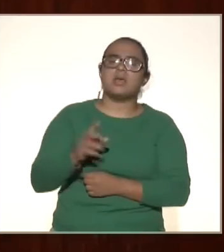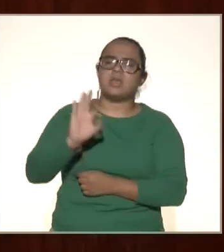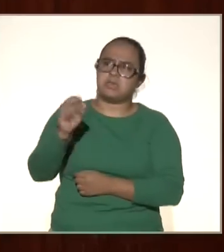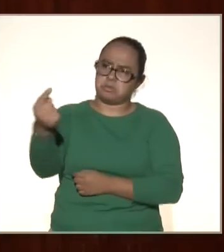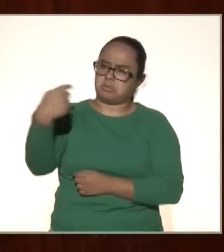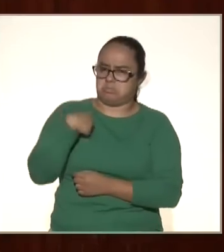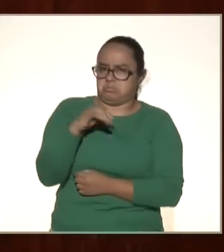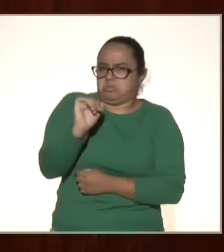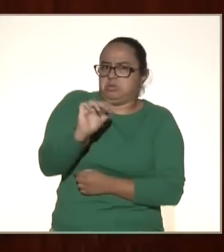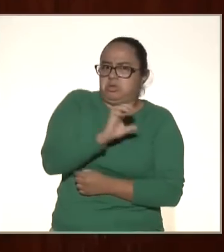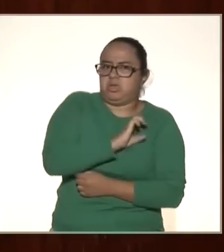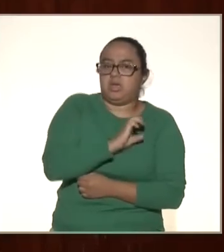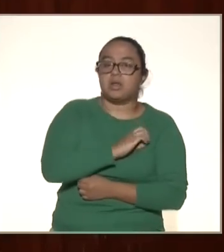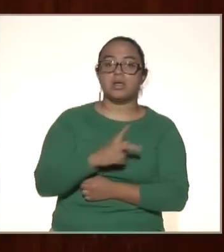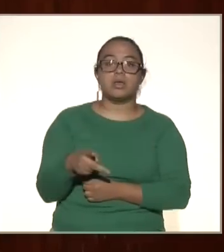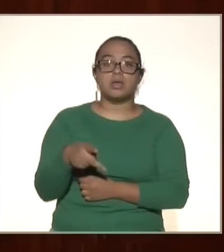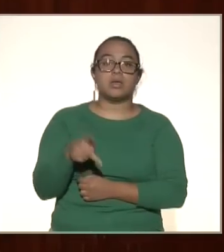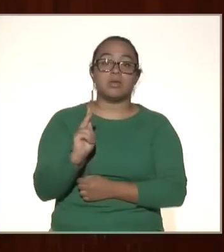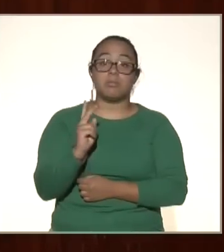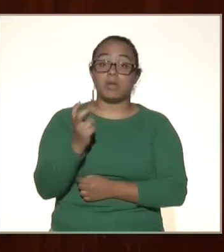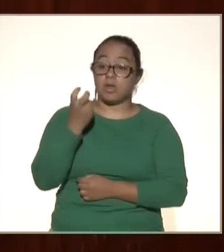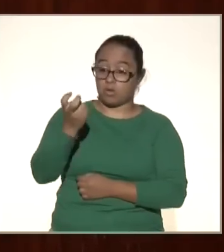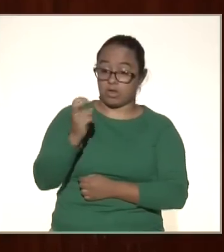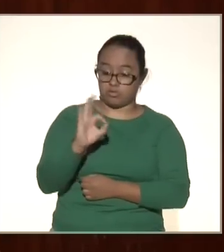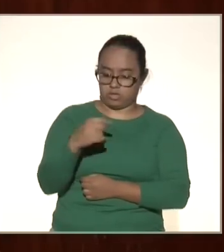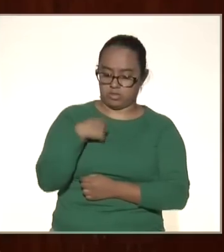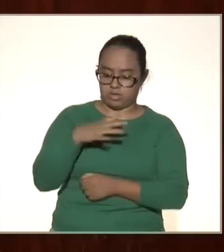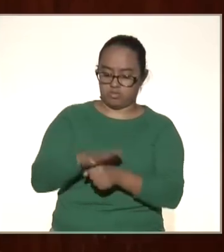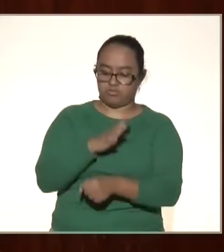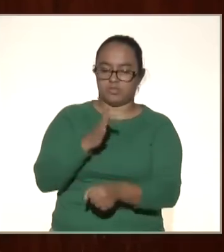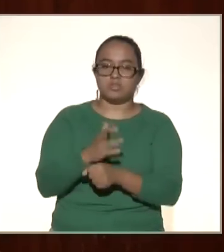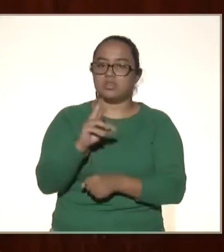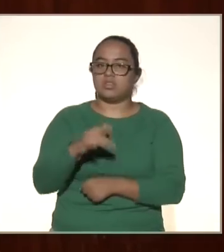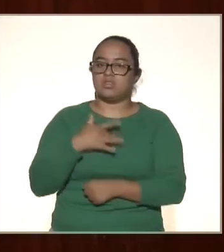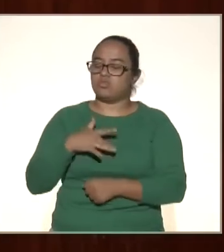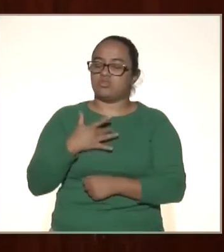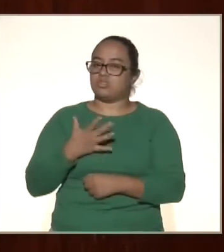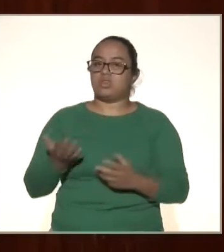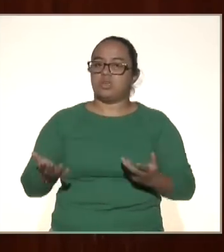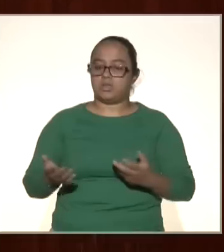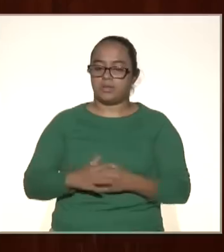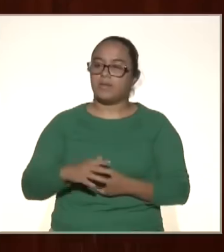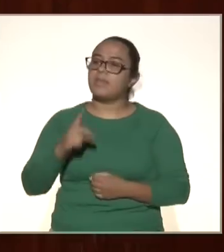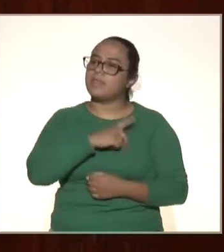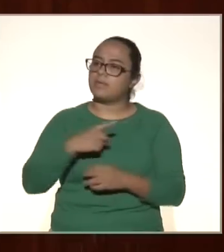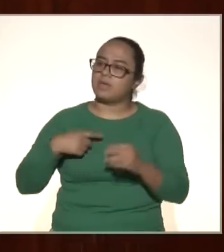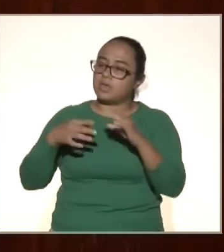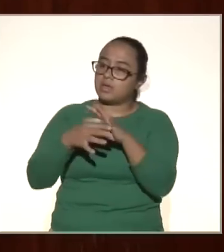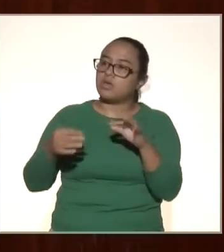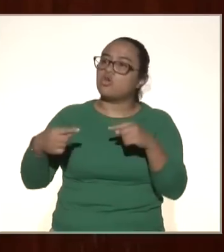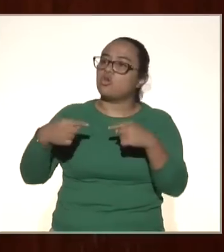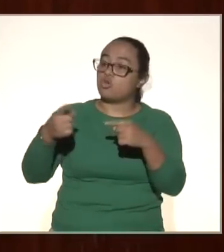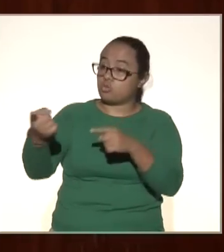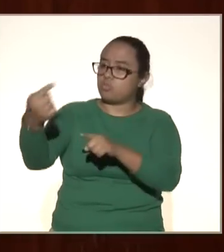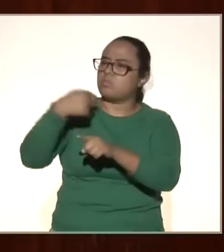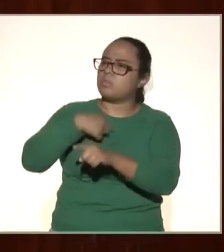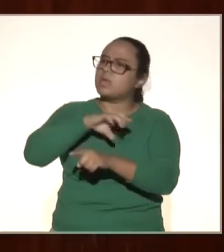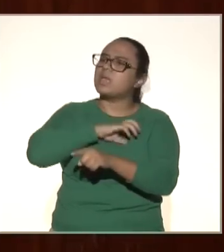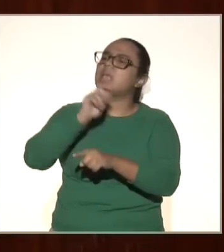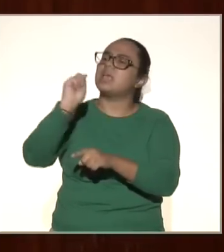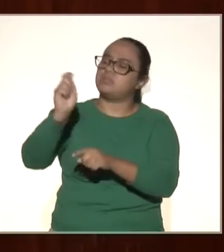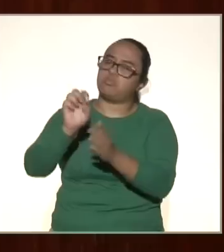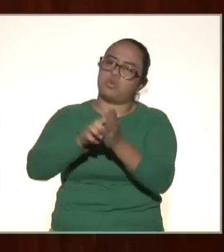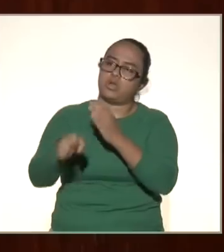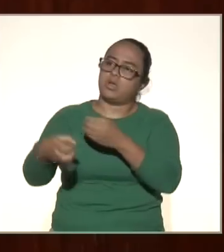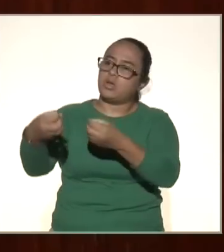quiero, ¿no? Pero para ti no está siendo suficiente. Entonces, si nosotros puntualizamos, es que, ¿sabes qué? Para mí que me quieras es que me